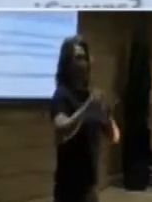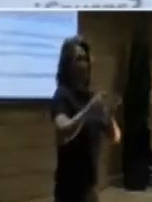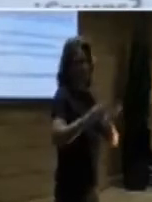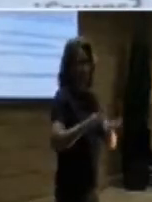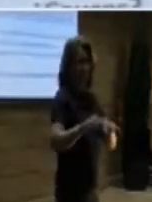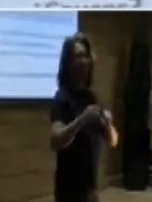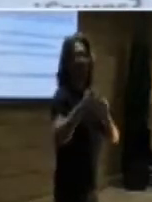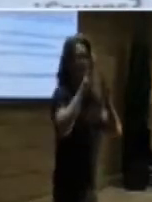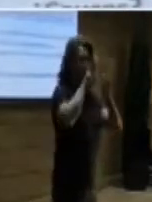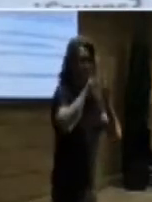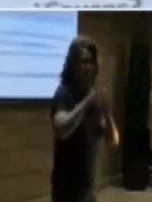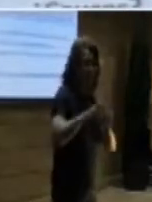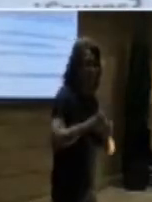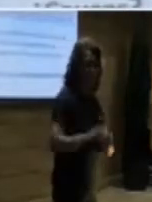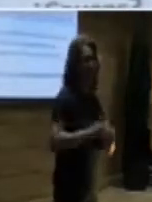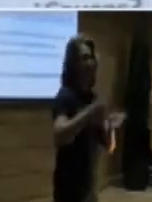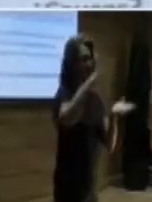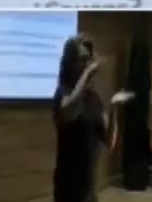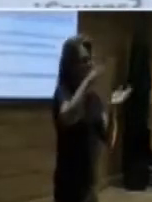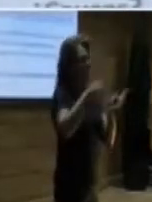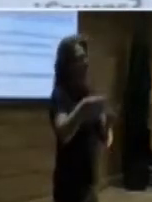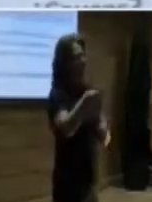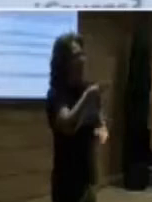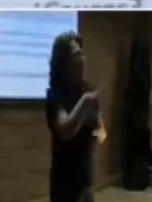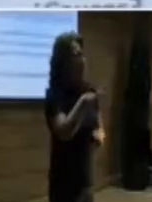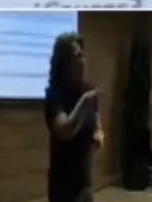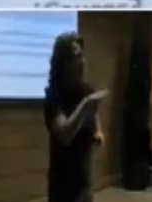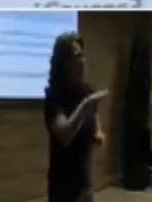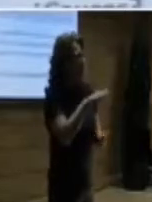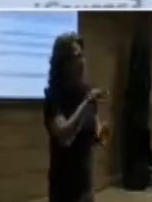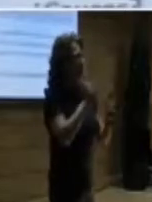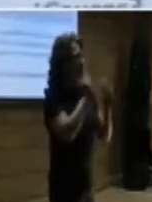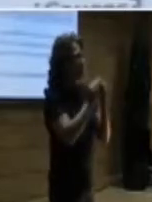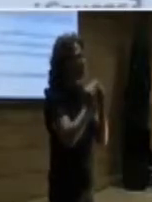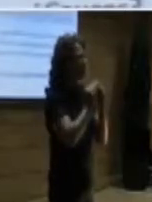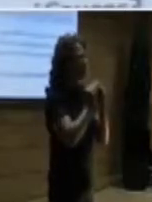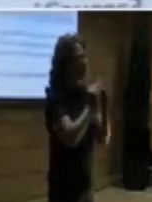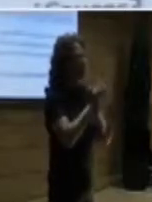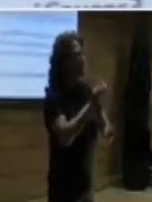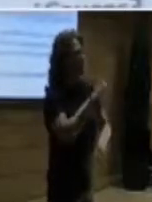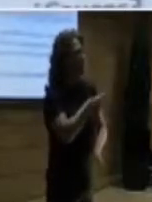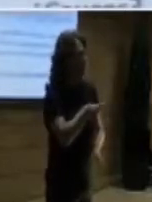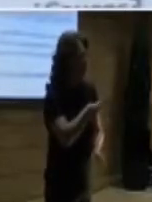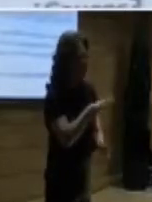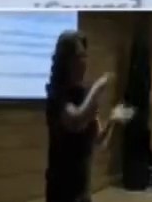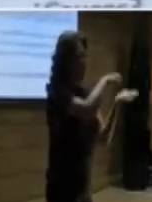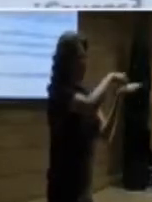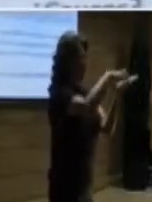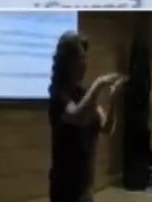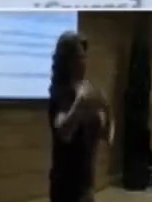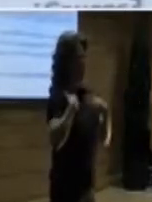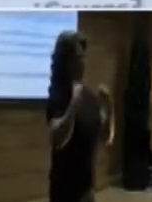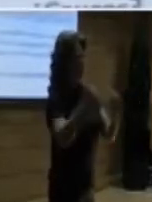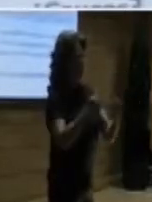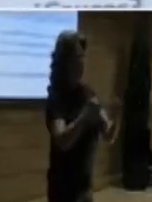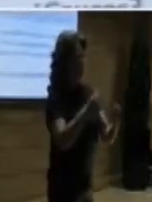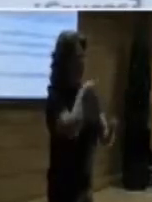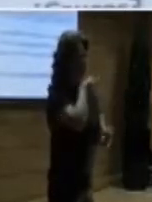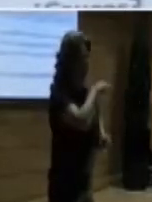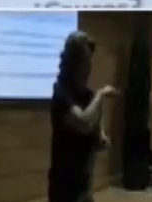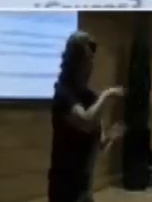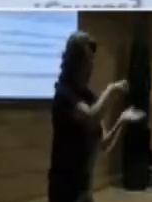farmacoepidemiología. Es un estudio hecho en centros de salud de toda España que nos enseña que la prevalencia de demencia en los centros de